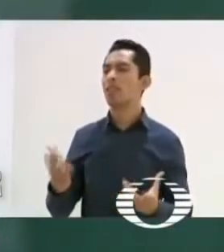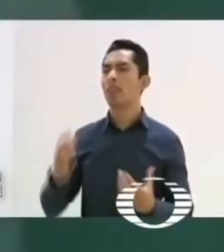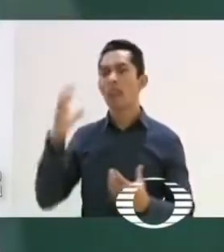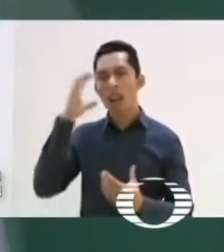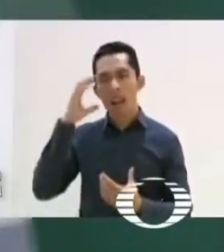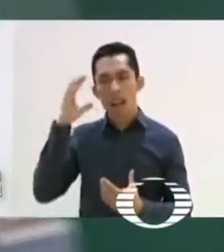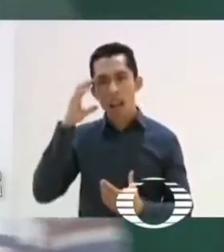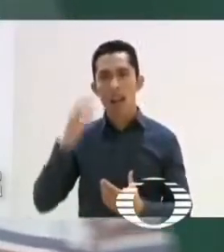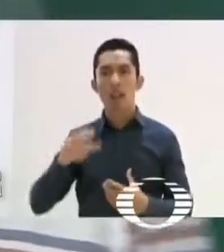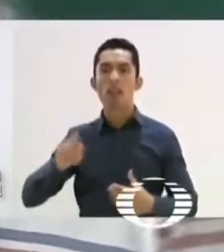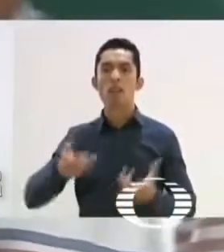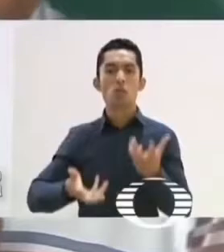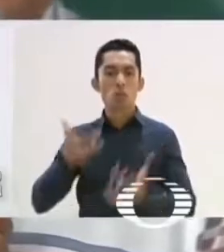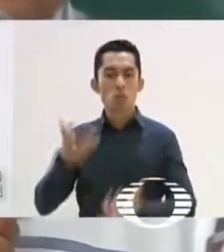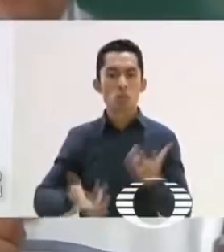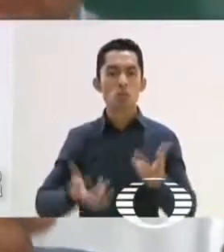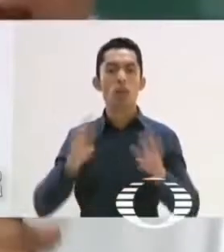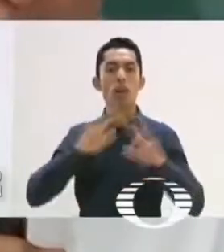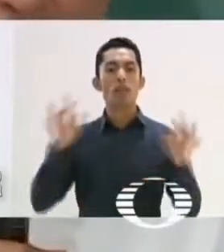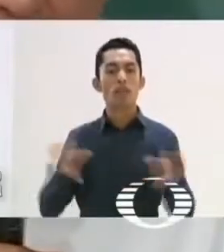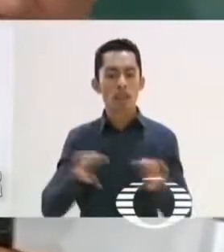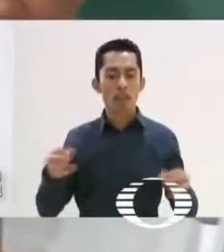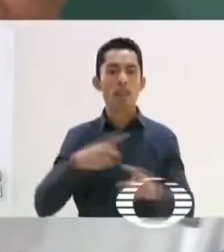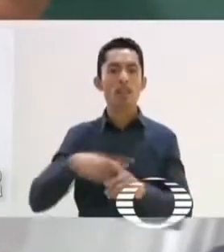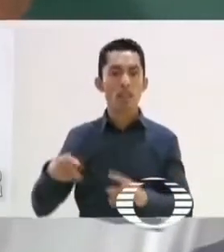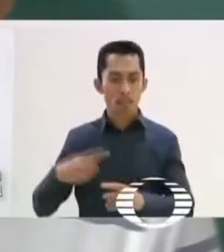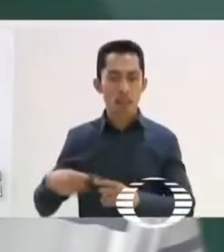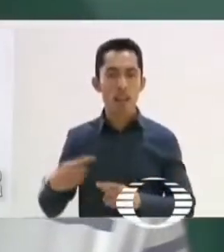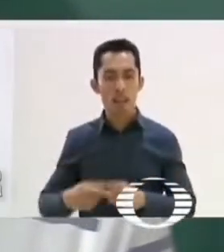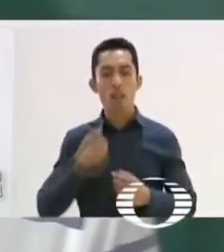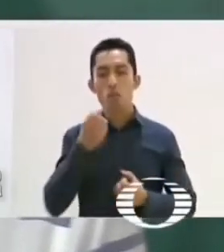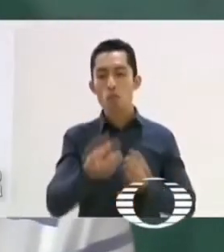camas, estufas, refrigeradores.